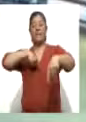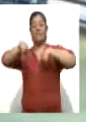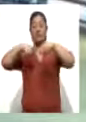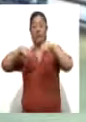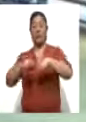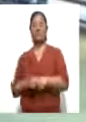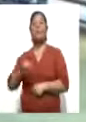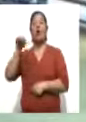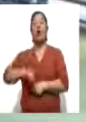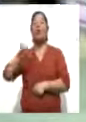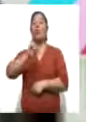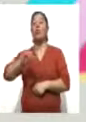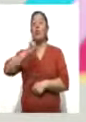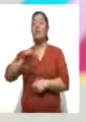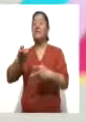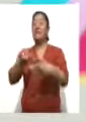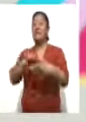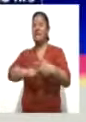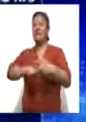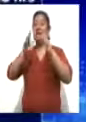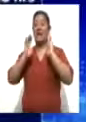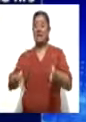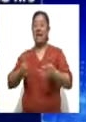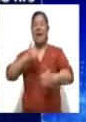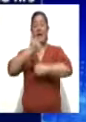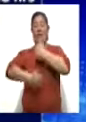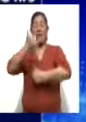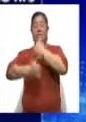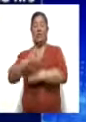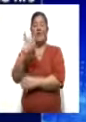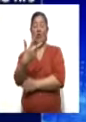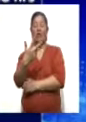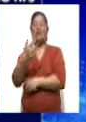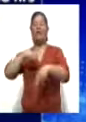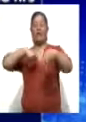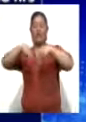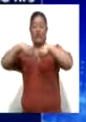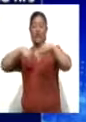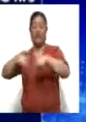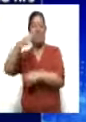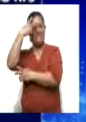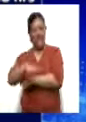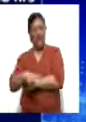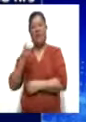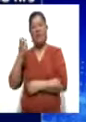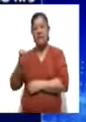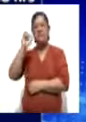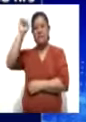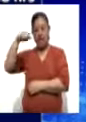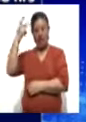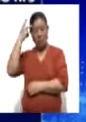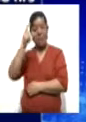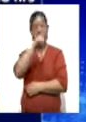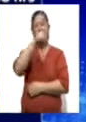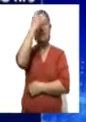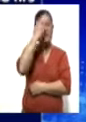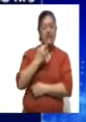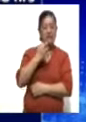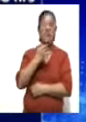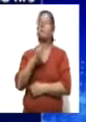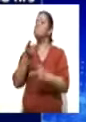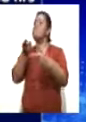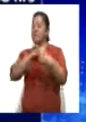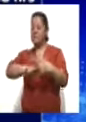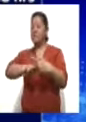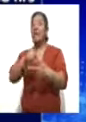bueno, arranca ya las acciones de la jornada 8 del fútbol mexicano. Y es que precisamente Atlético, San Luis y Tigres abrirán el telón